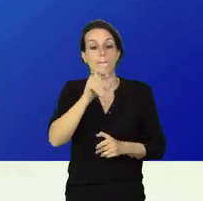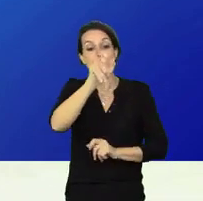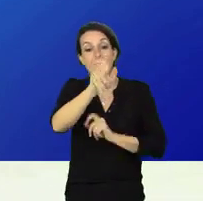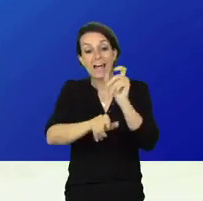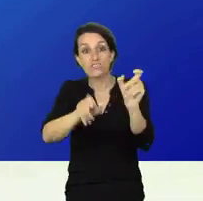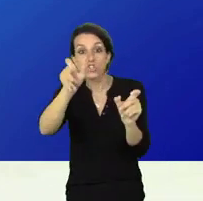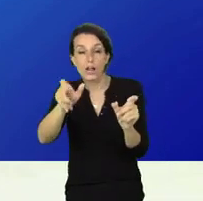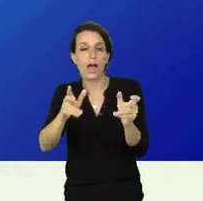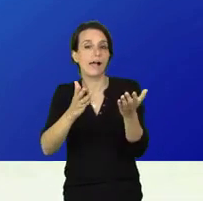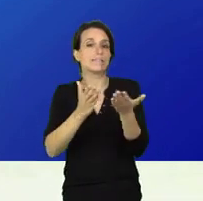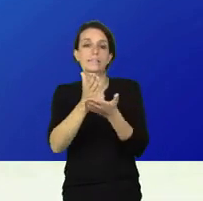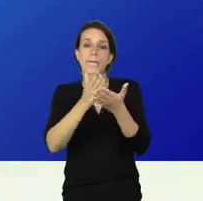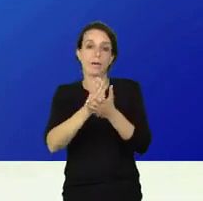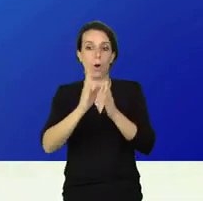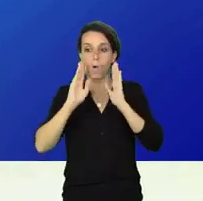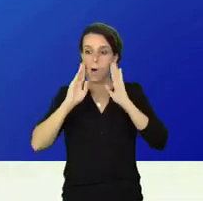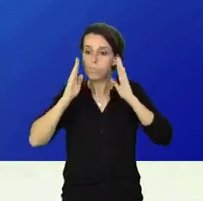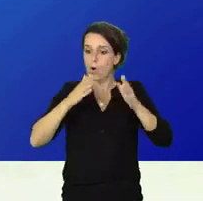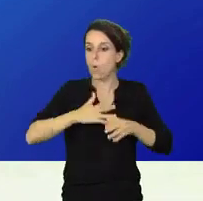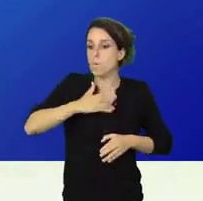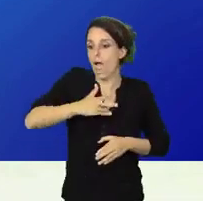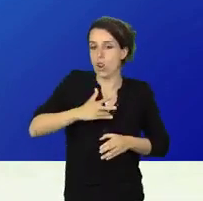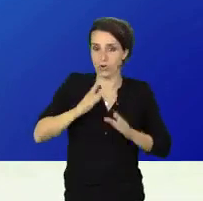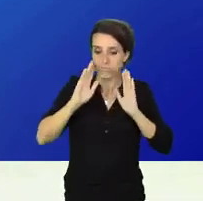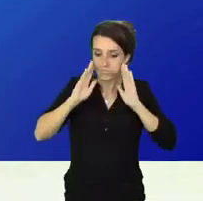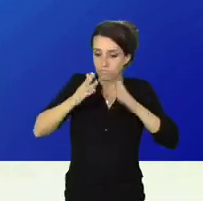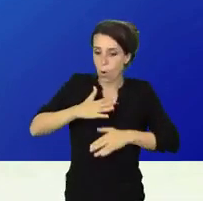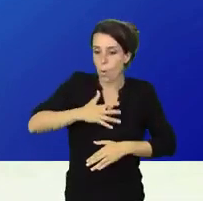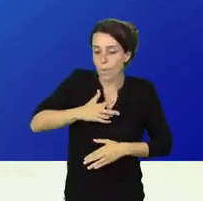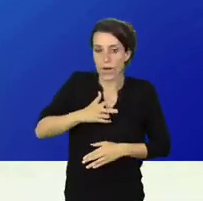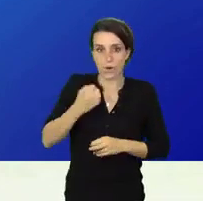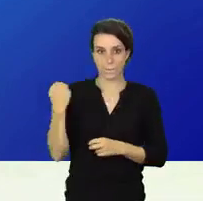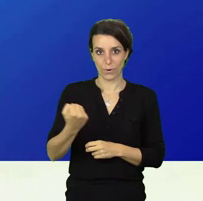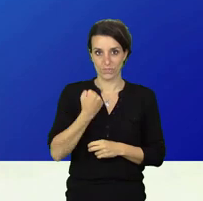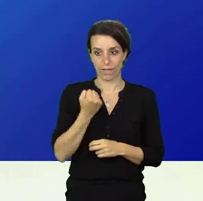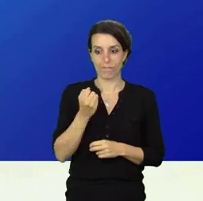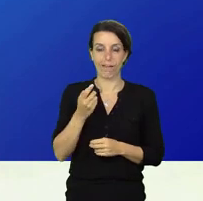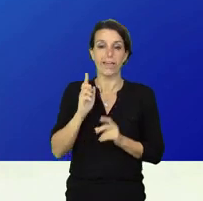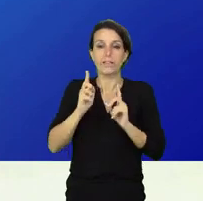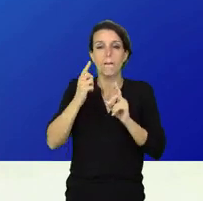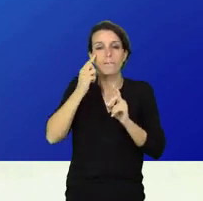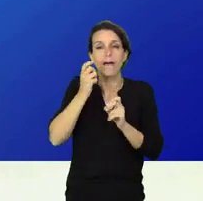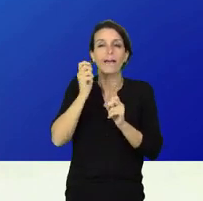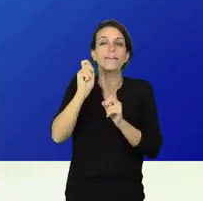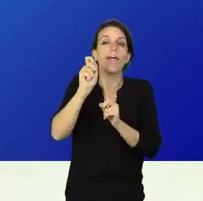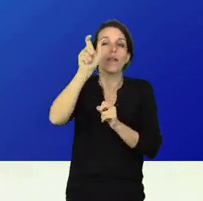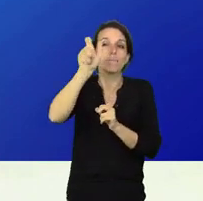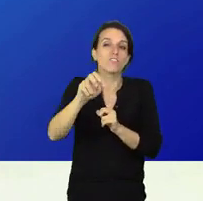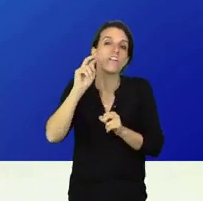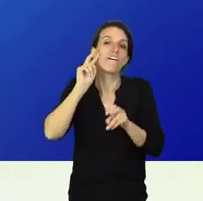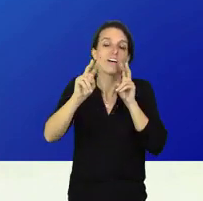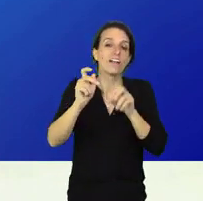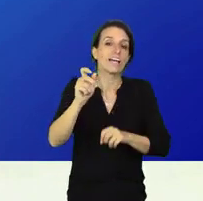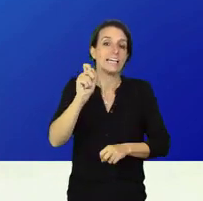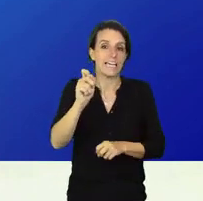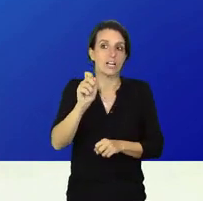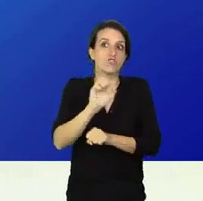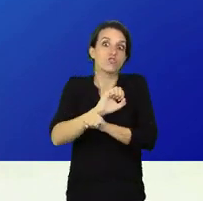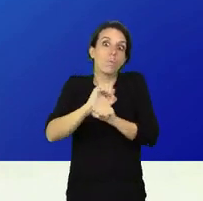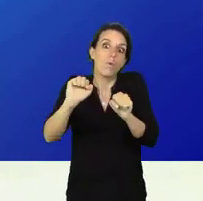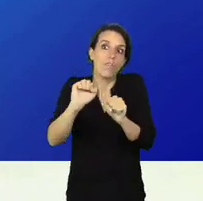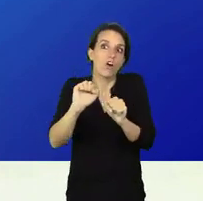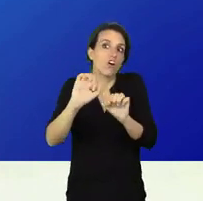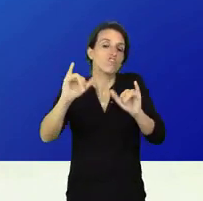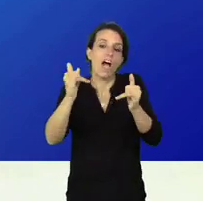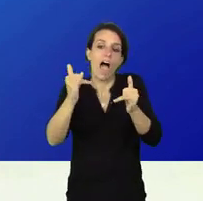con poner a las personas como foco y cómo centrándonos en ese usuario final, yo puedo considerarlo